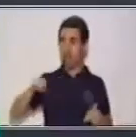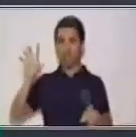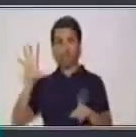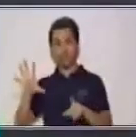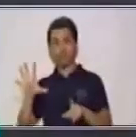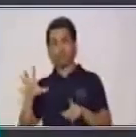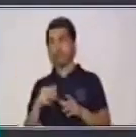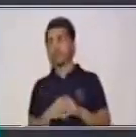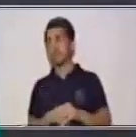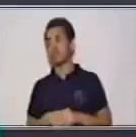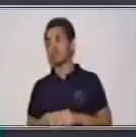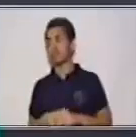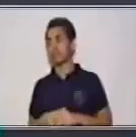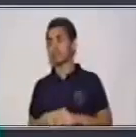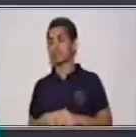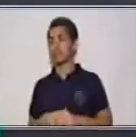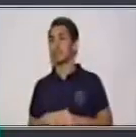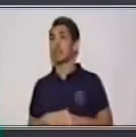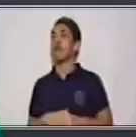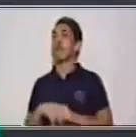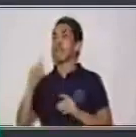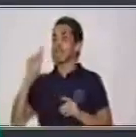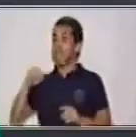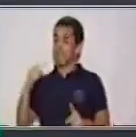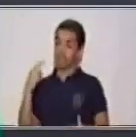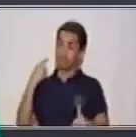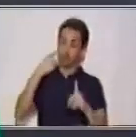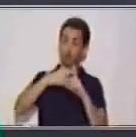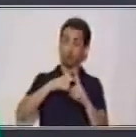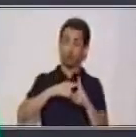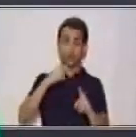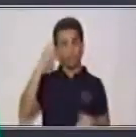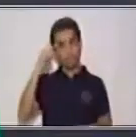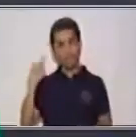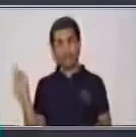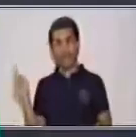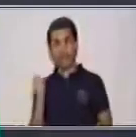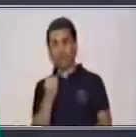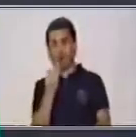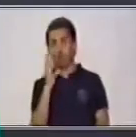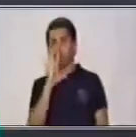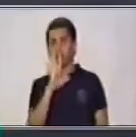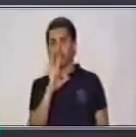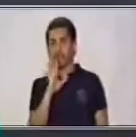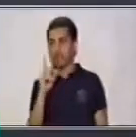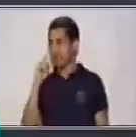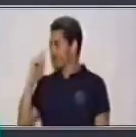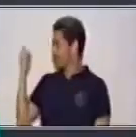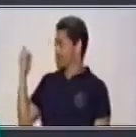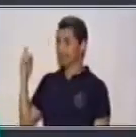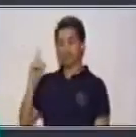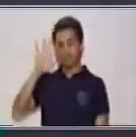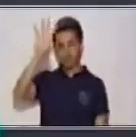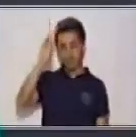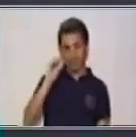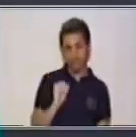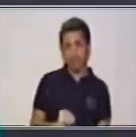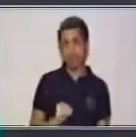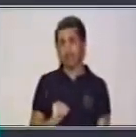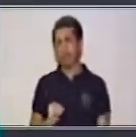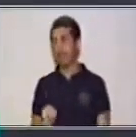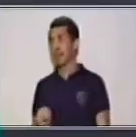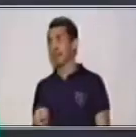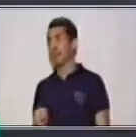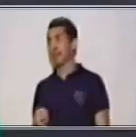acá, que se debe sumar al número 5. Entonces escribimos este 5 y le vamos a